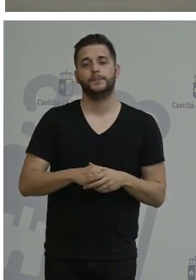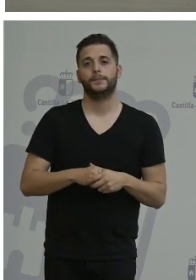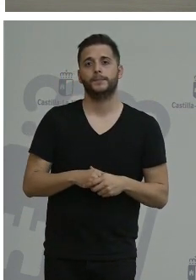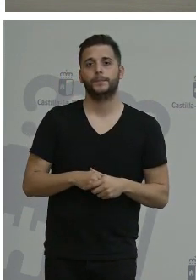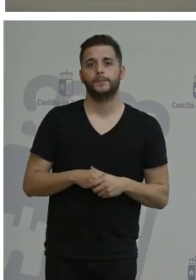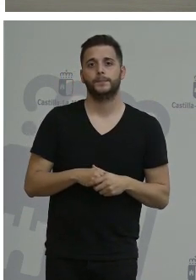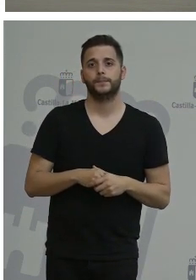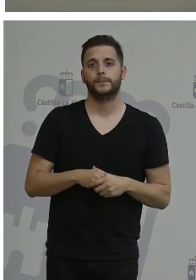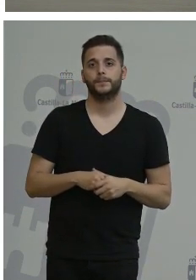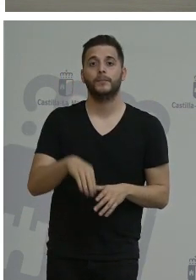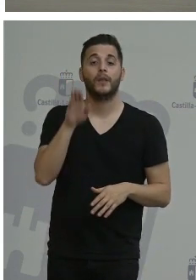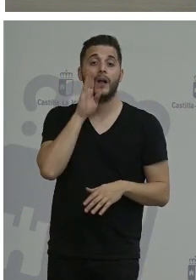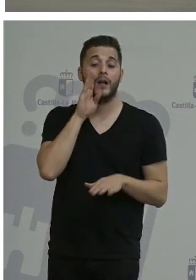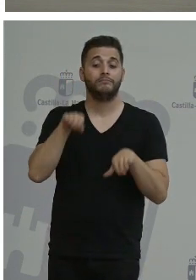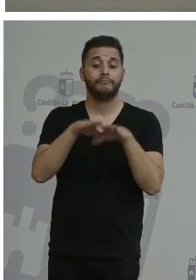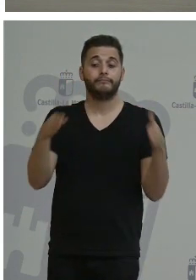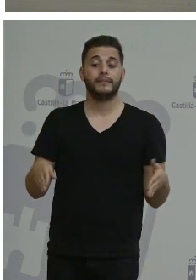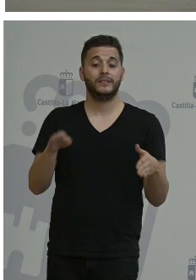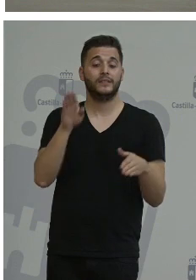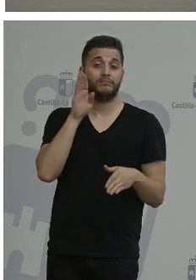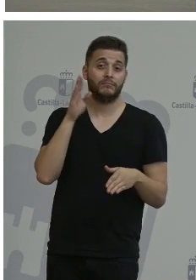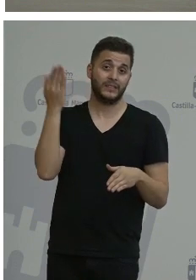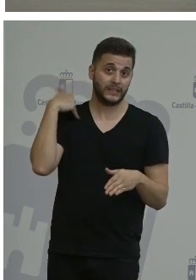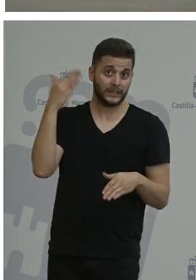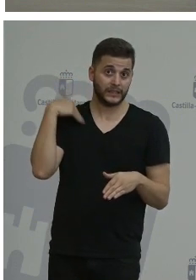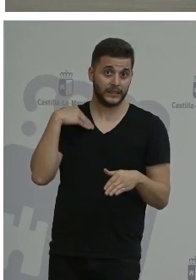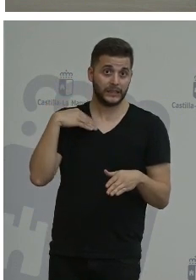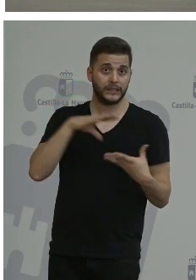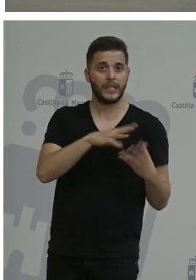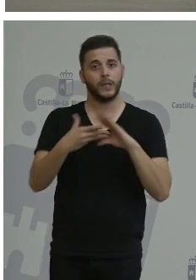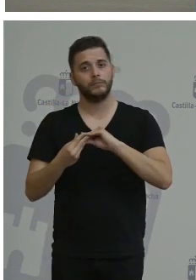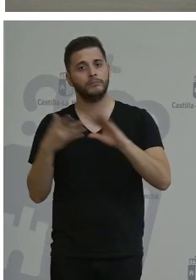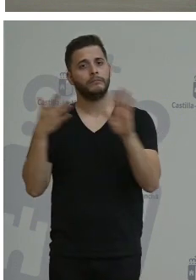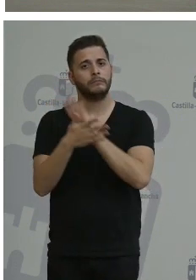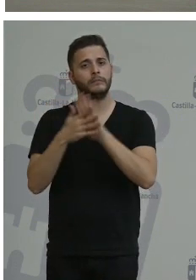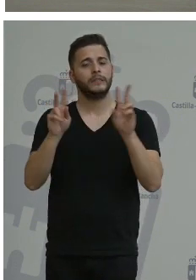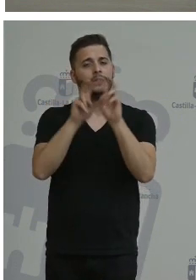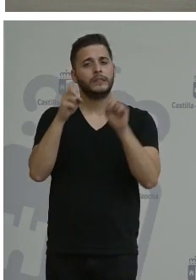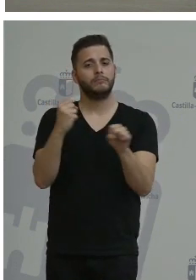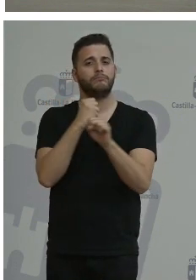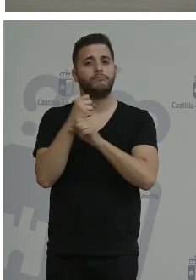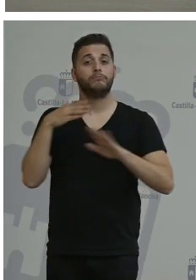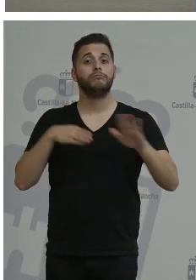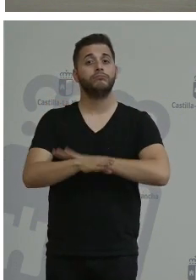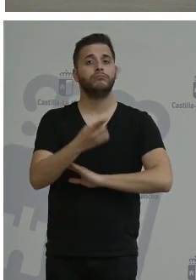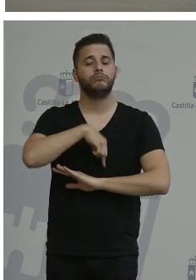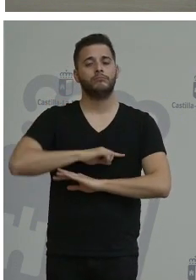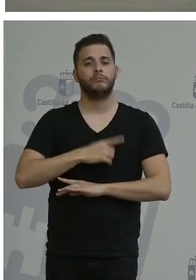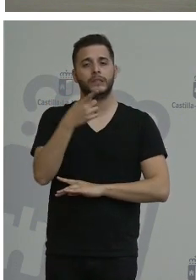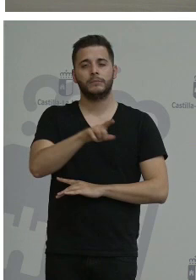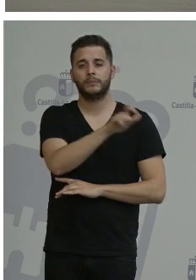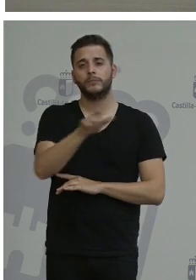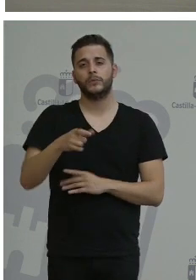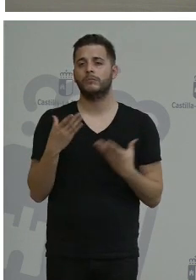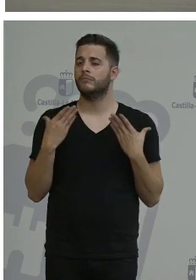la mesa anterior para la incorporación. Tenemos también muchas personas